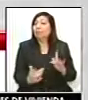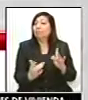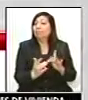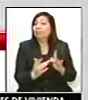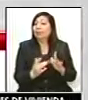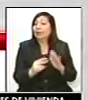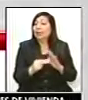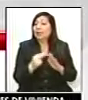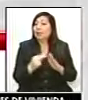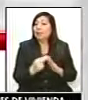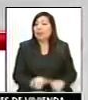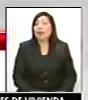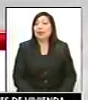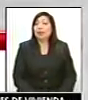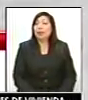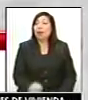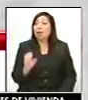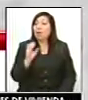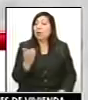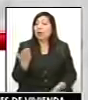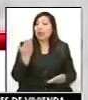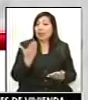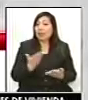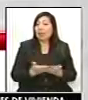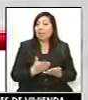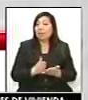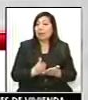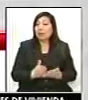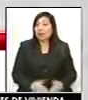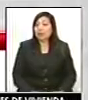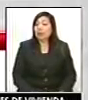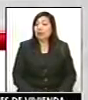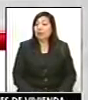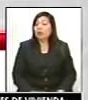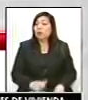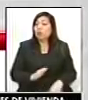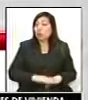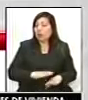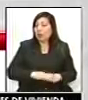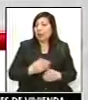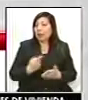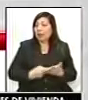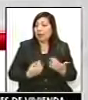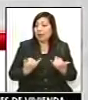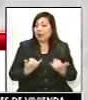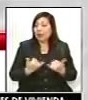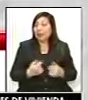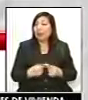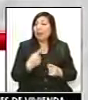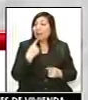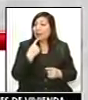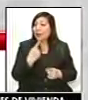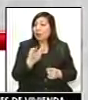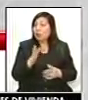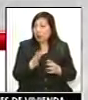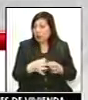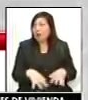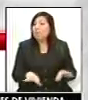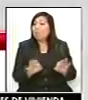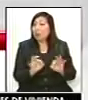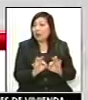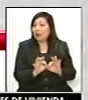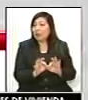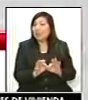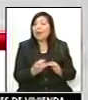los niveles de servicio que se busca alcanzar a partir de un diagnóstico sobre la situación actual, señalando su importancia en